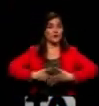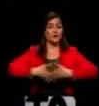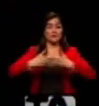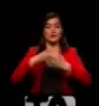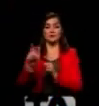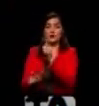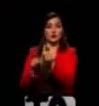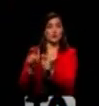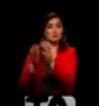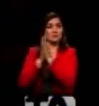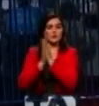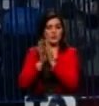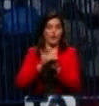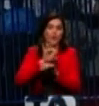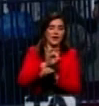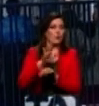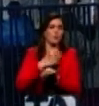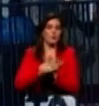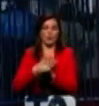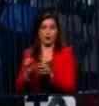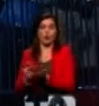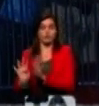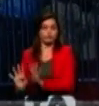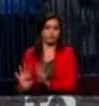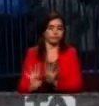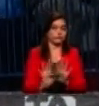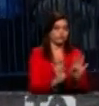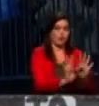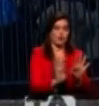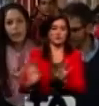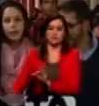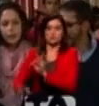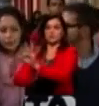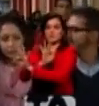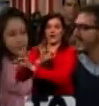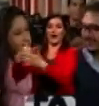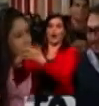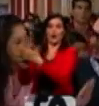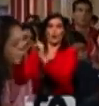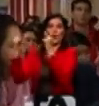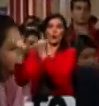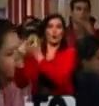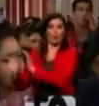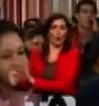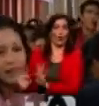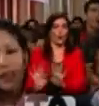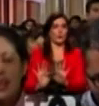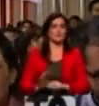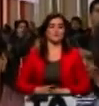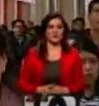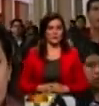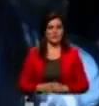pedía al público dejar el lugar para que sea ocupado por otro grupo de asistentes. Así fue posible más fluidez en la